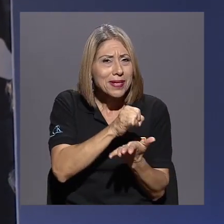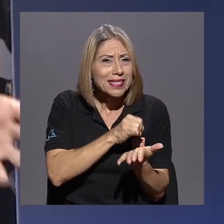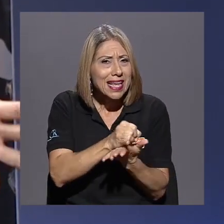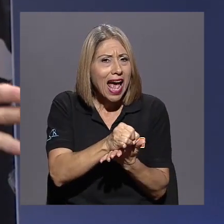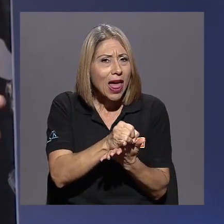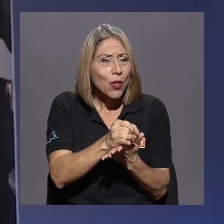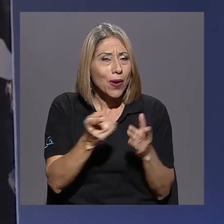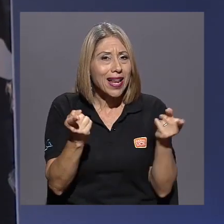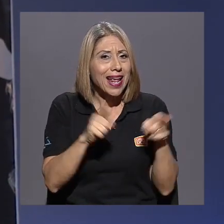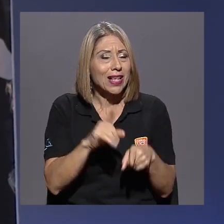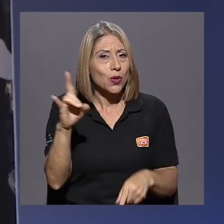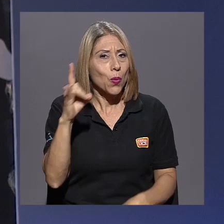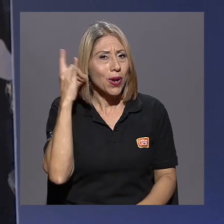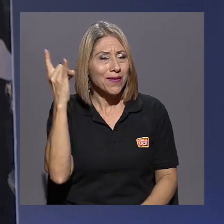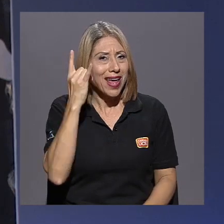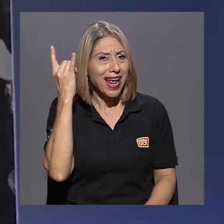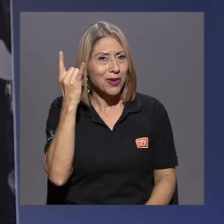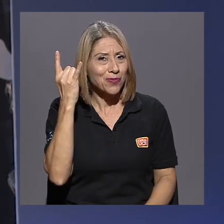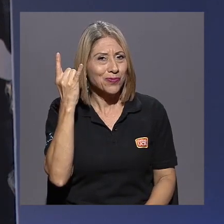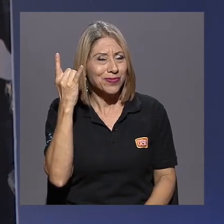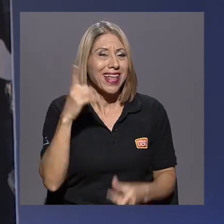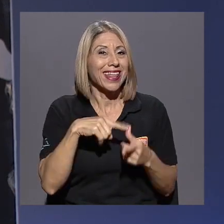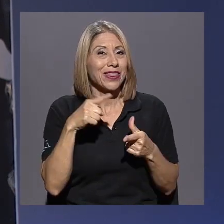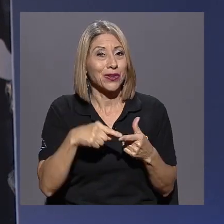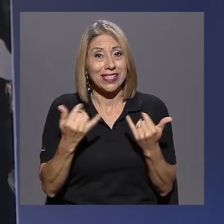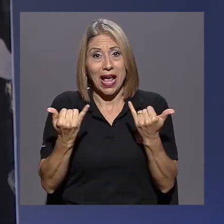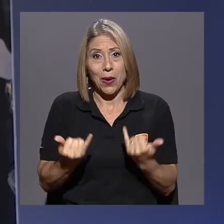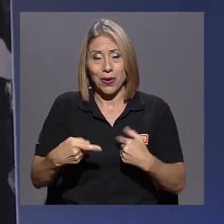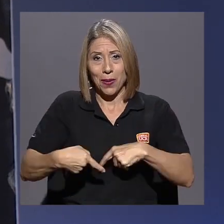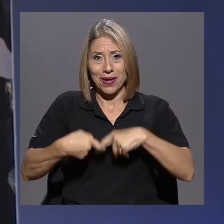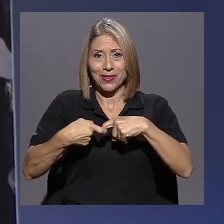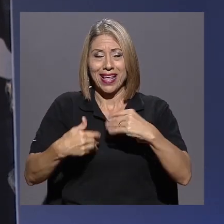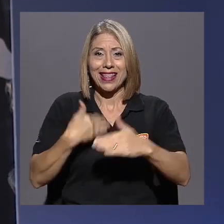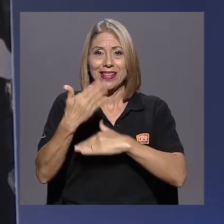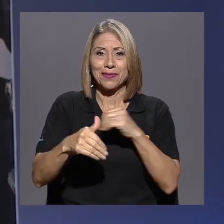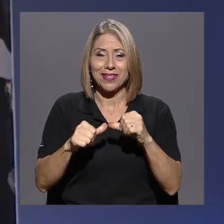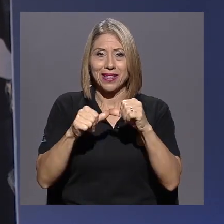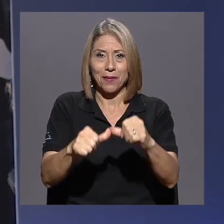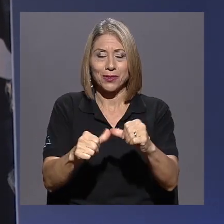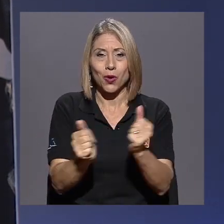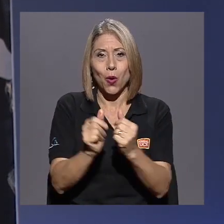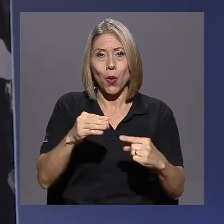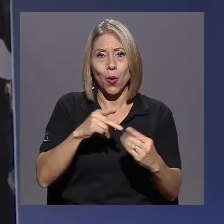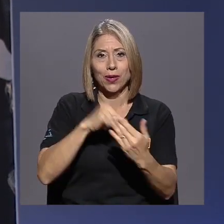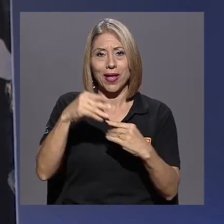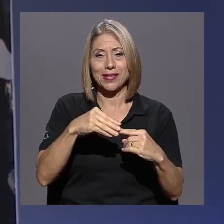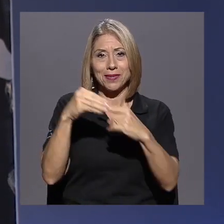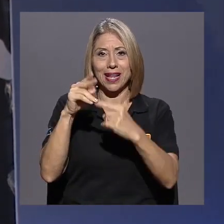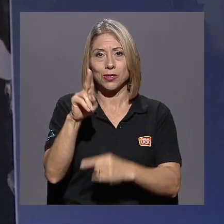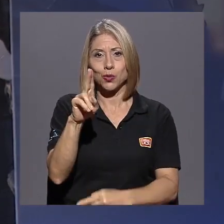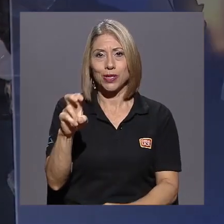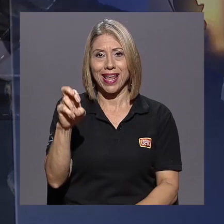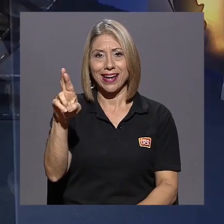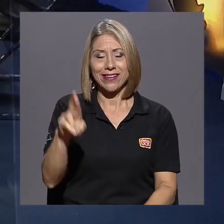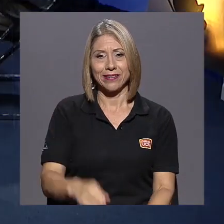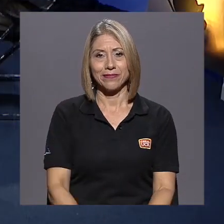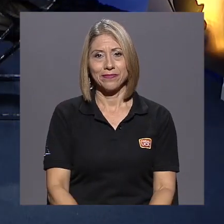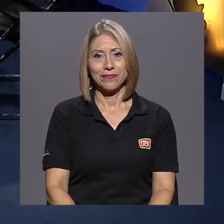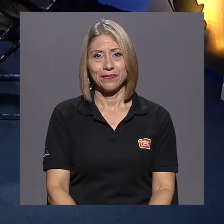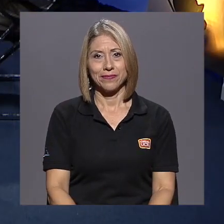que es el caso boliviano entonces vamos a hacer una pausa y regresamos con especial de tela usted